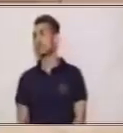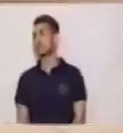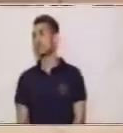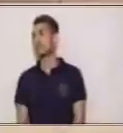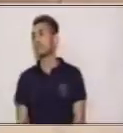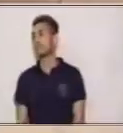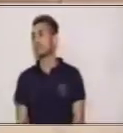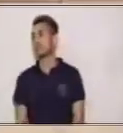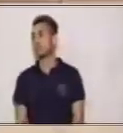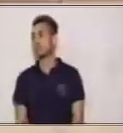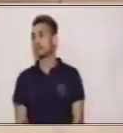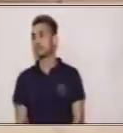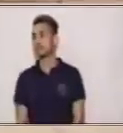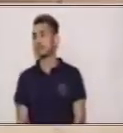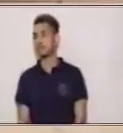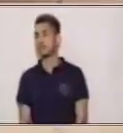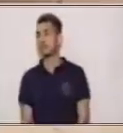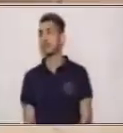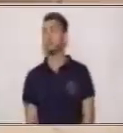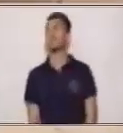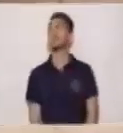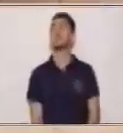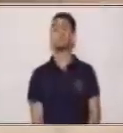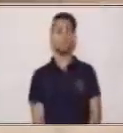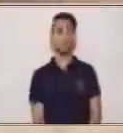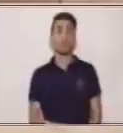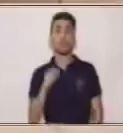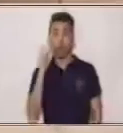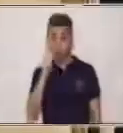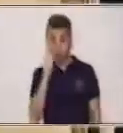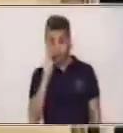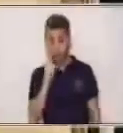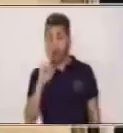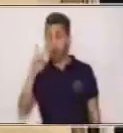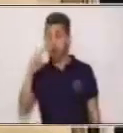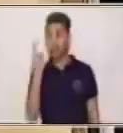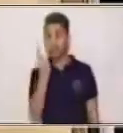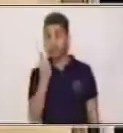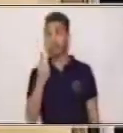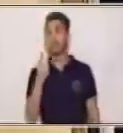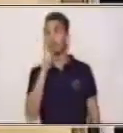comprobar también que una unidad puede estar compuesta por tres